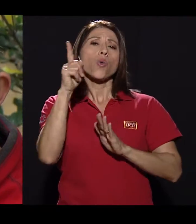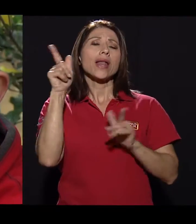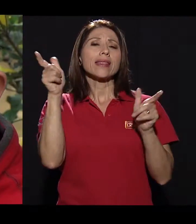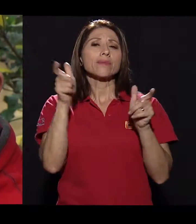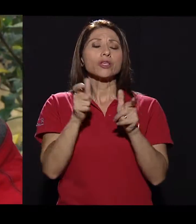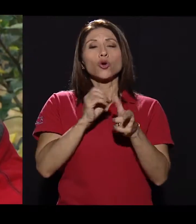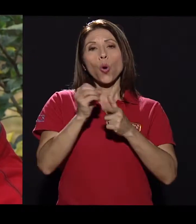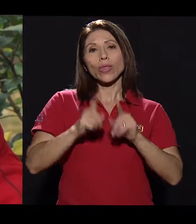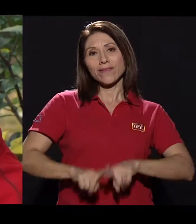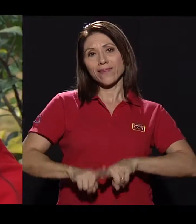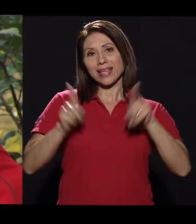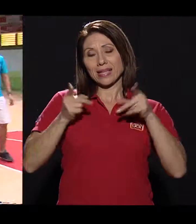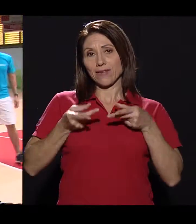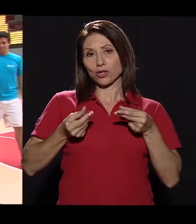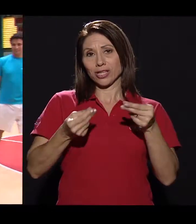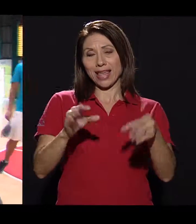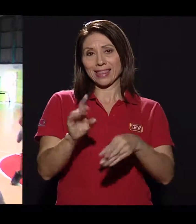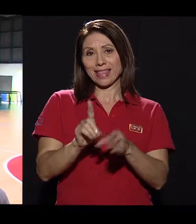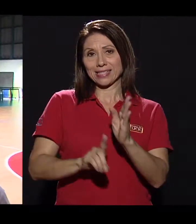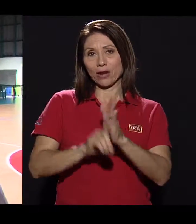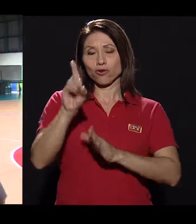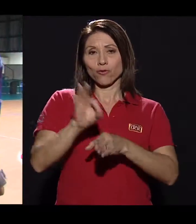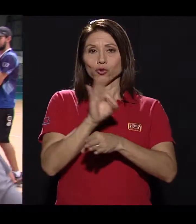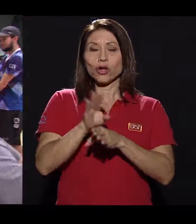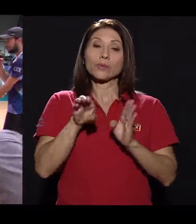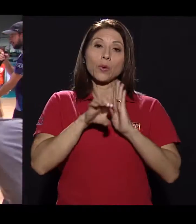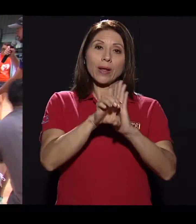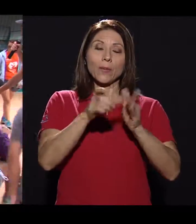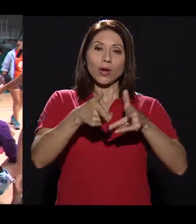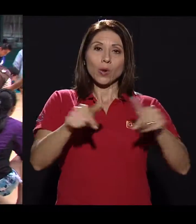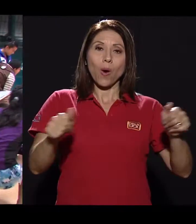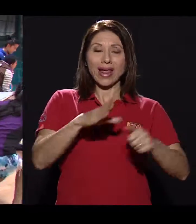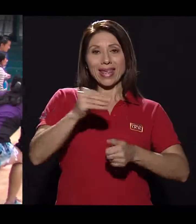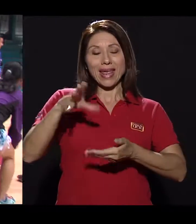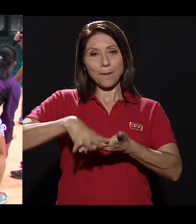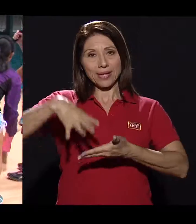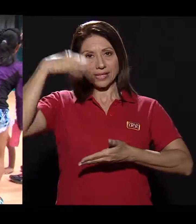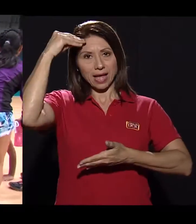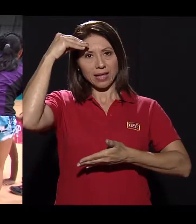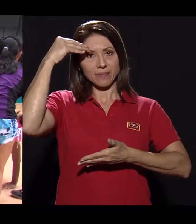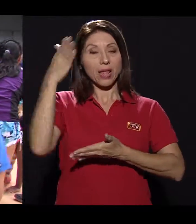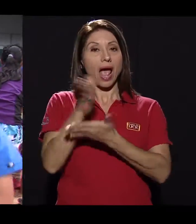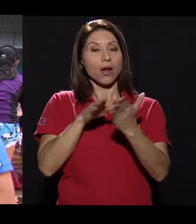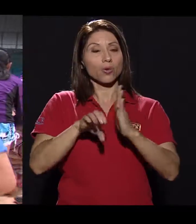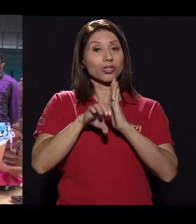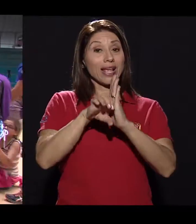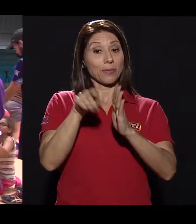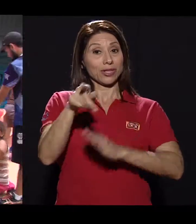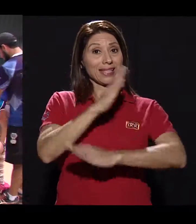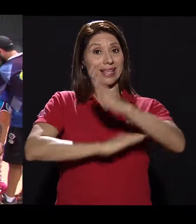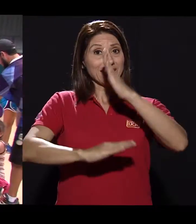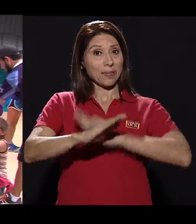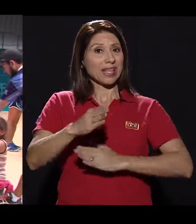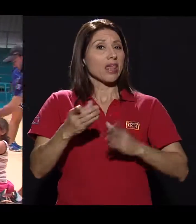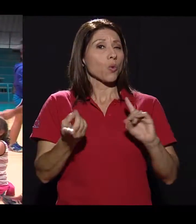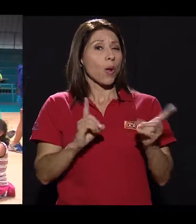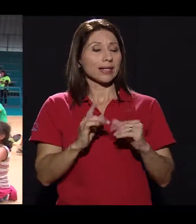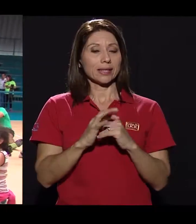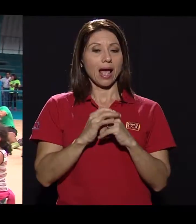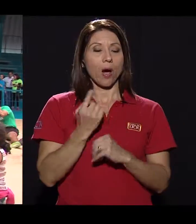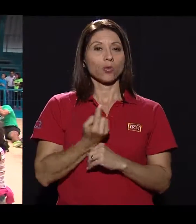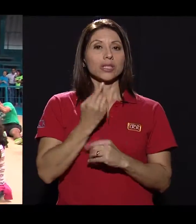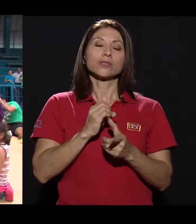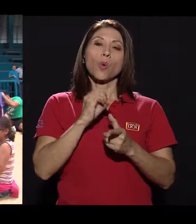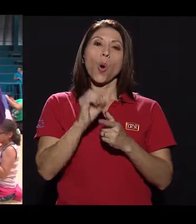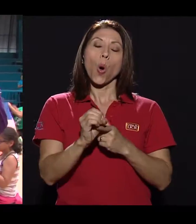disminución o diferencia en la velocidad en el desarrollo de funciones como el lenguaje y el aprendizaje. Algunos ejemplos de este tipo de discapacidad son